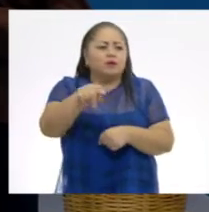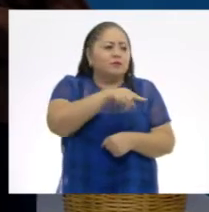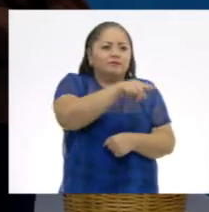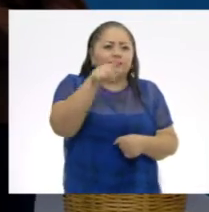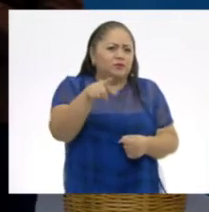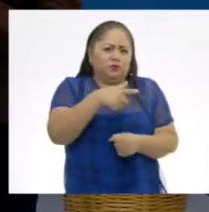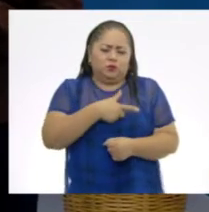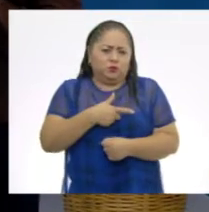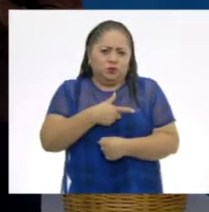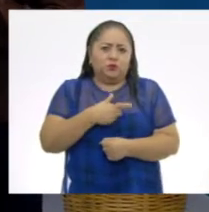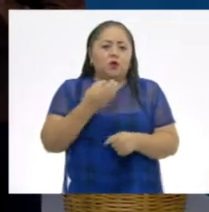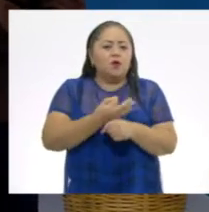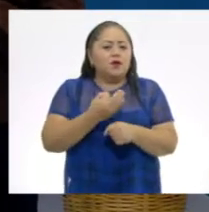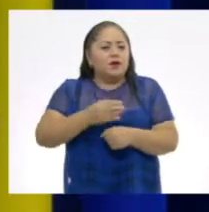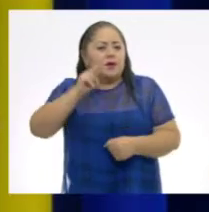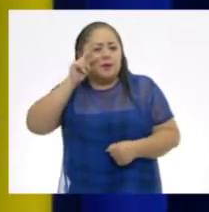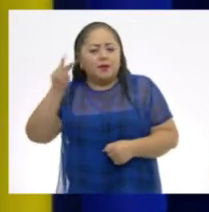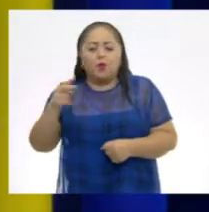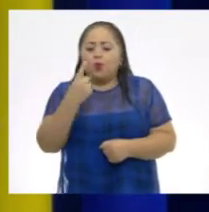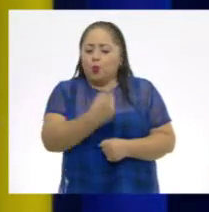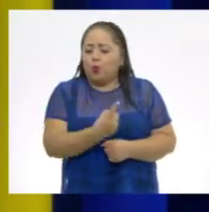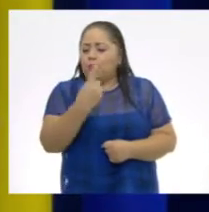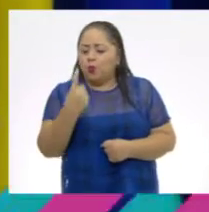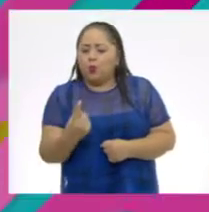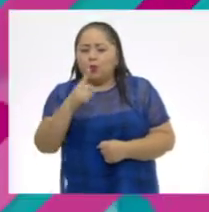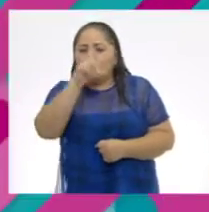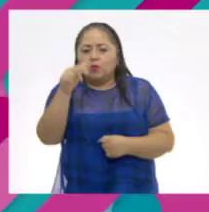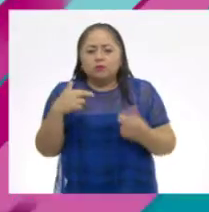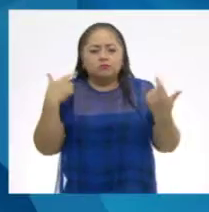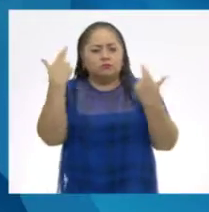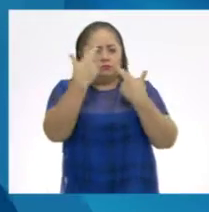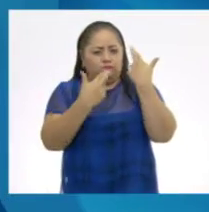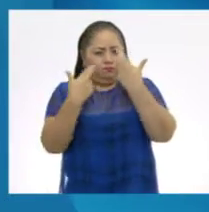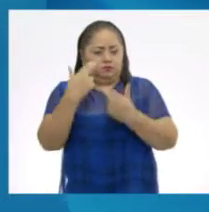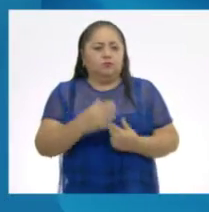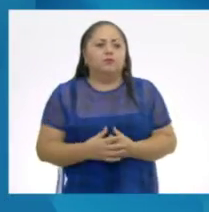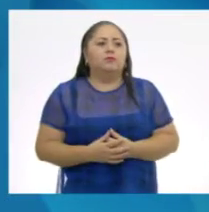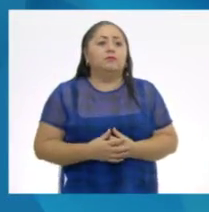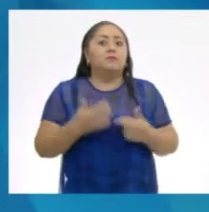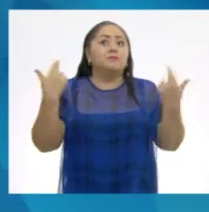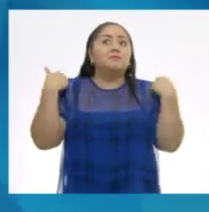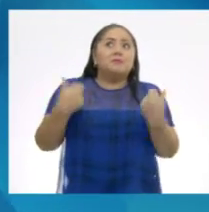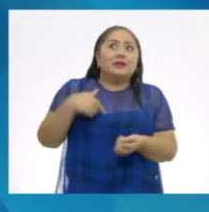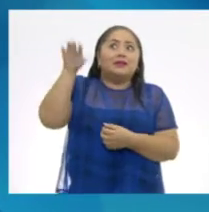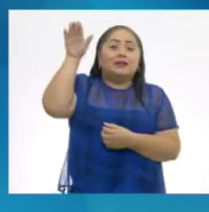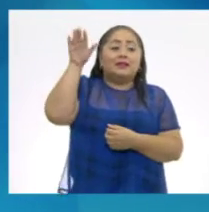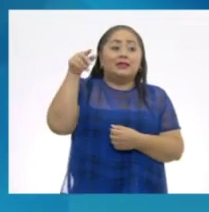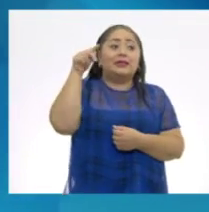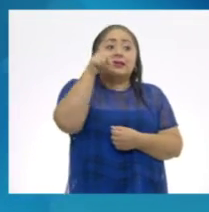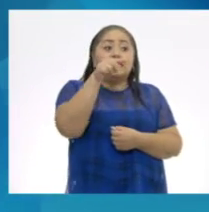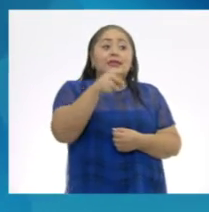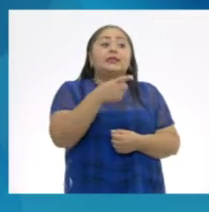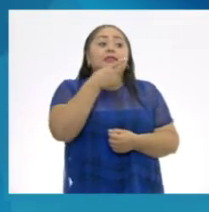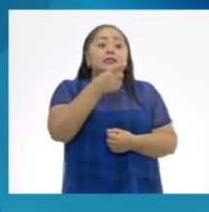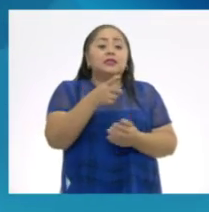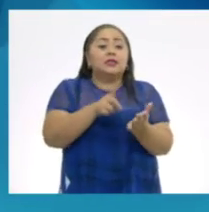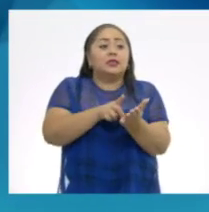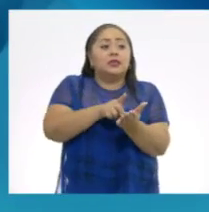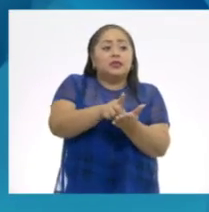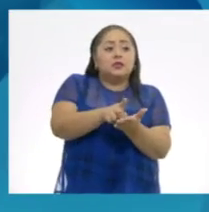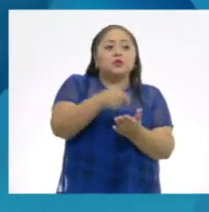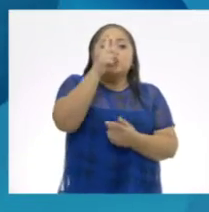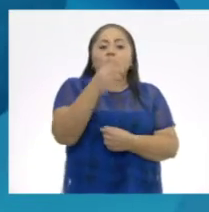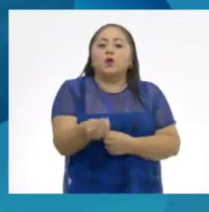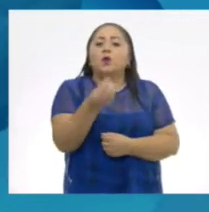traído. Vamos a verlas una por una y vamos a analizarlas. Maestra, esa dice derecho a